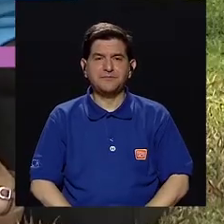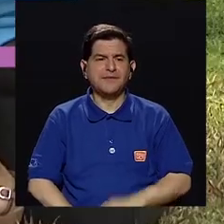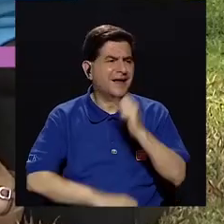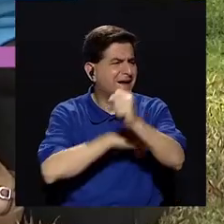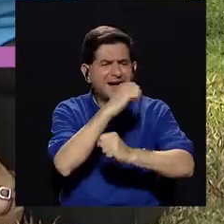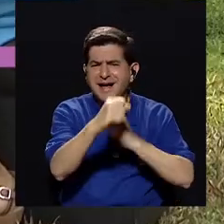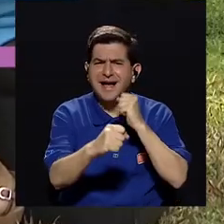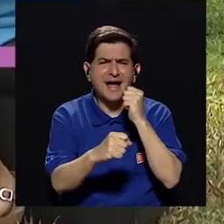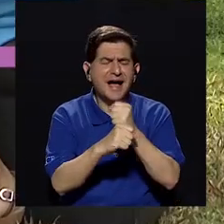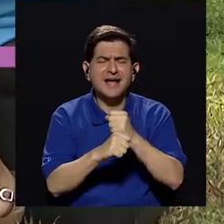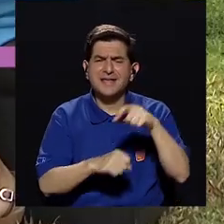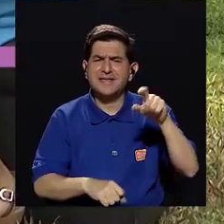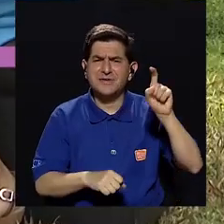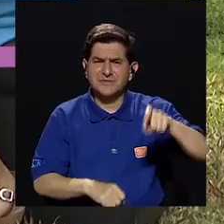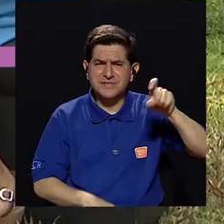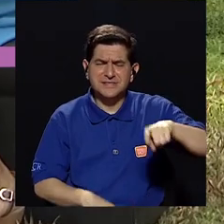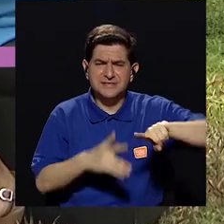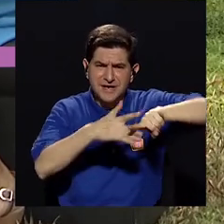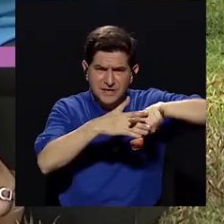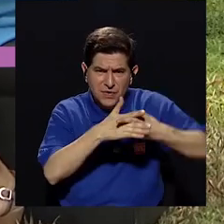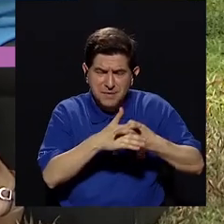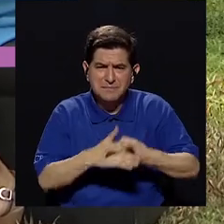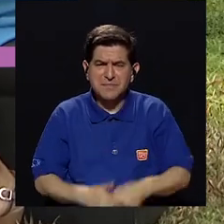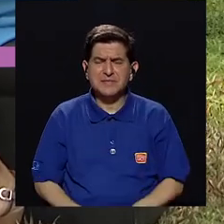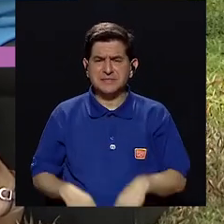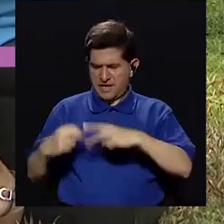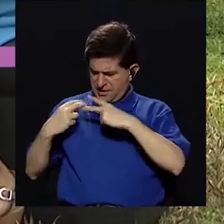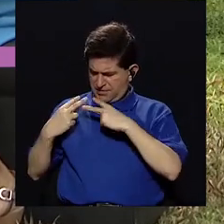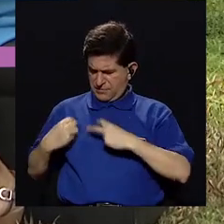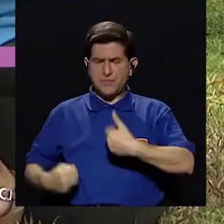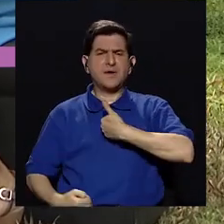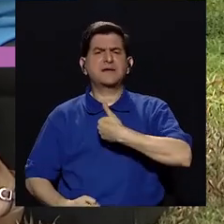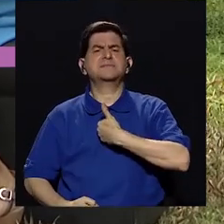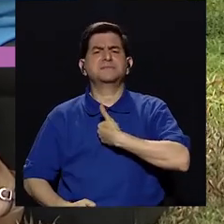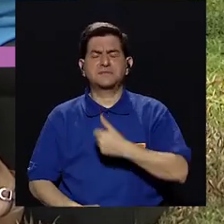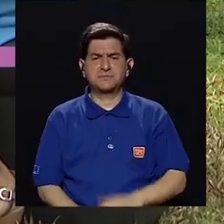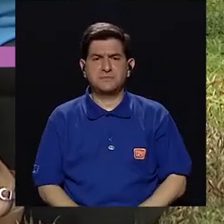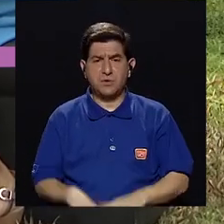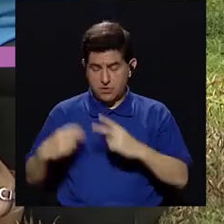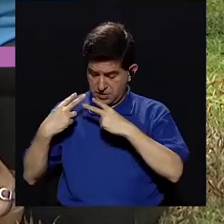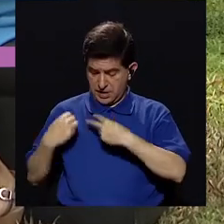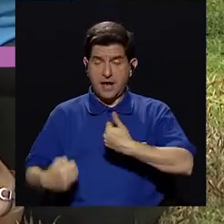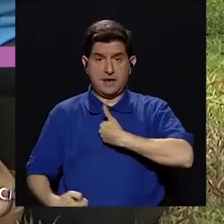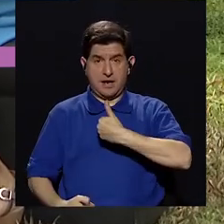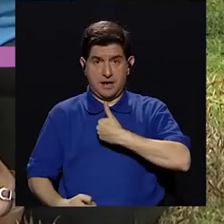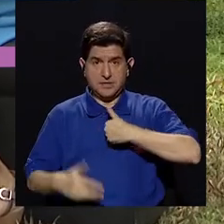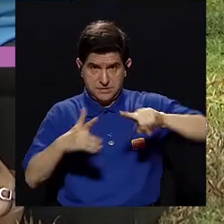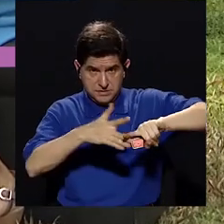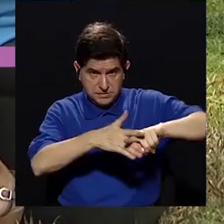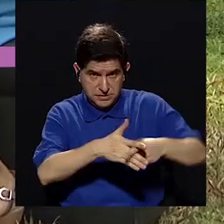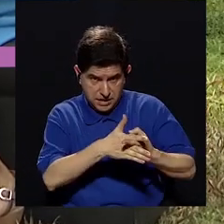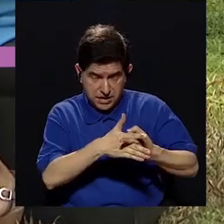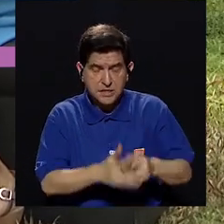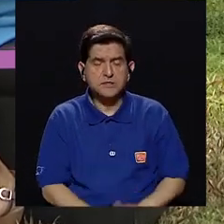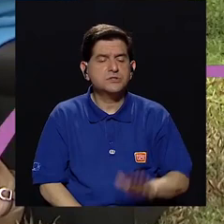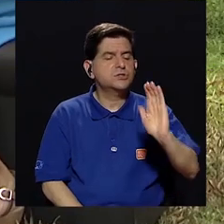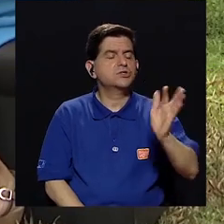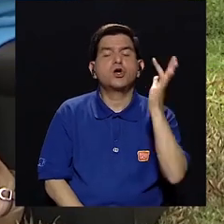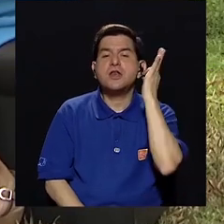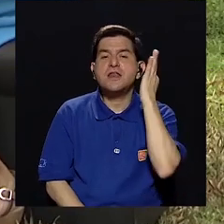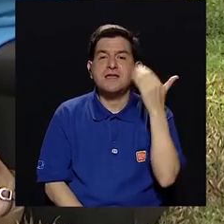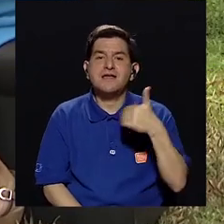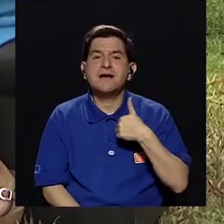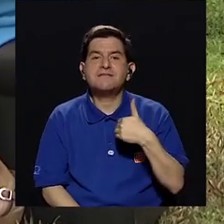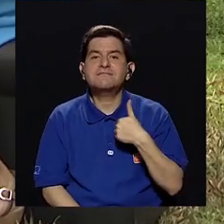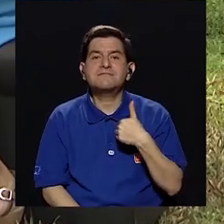a quedar hay que empezar con el autoexamen el autoexamen debe empezarse desde que las niñas